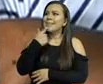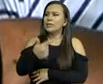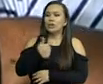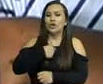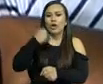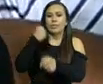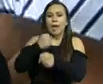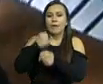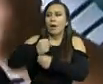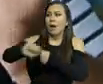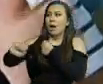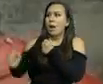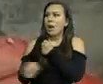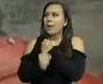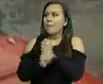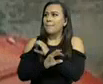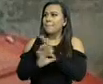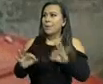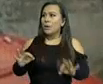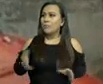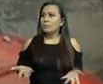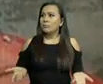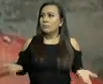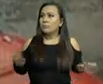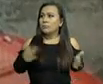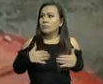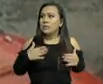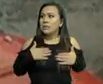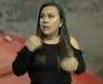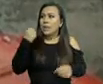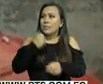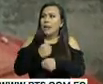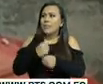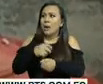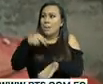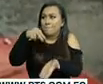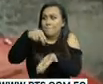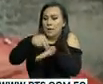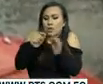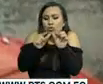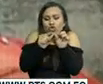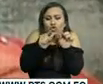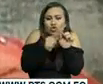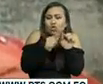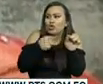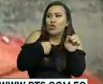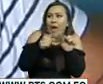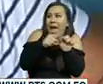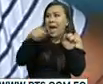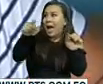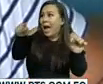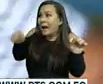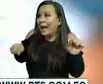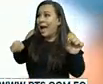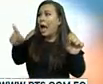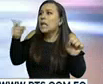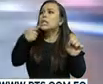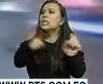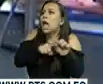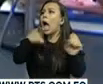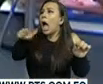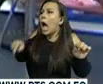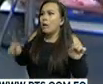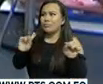en en mis en mi sitio justo de trabajo no he estado a un metro con aire dice